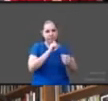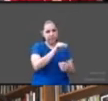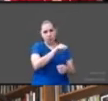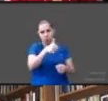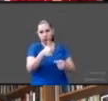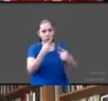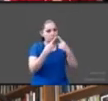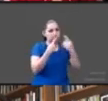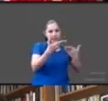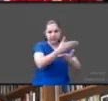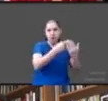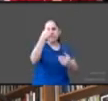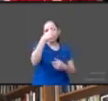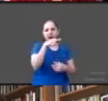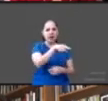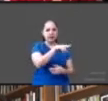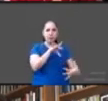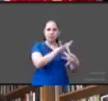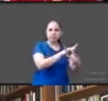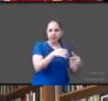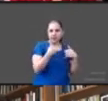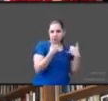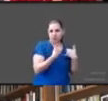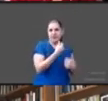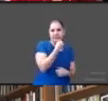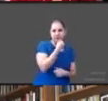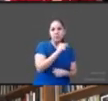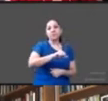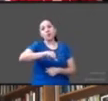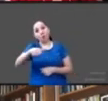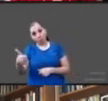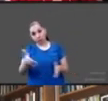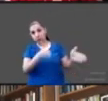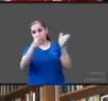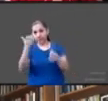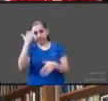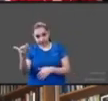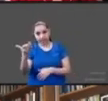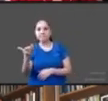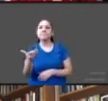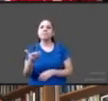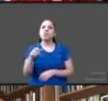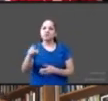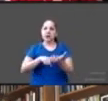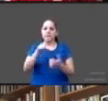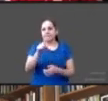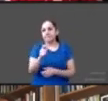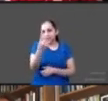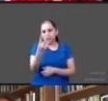con grupos de adolescentes de todo el país. Y ahí tenemos los números, esperamos que puedan